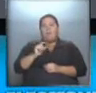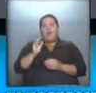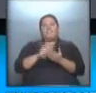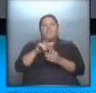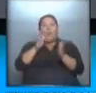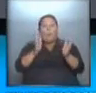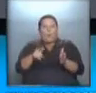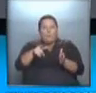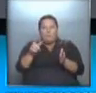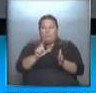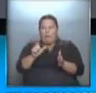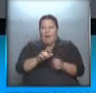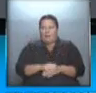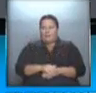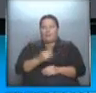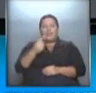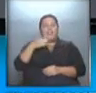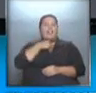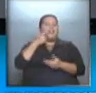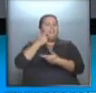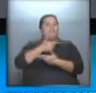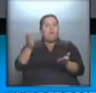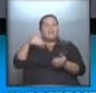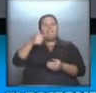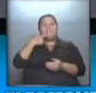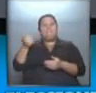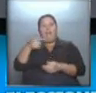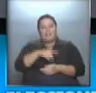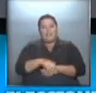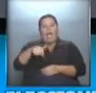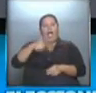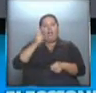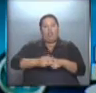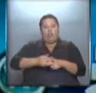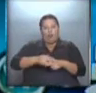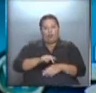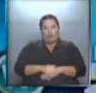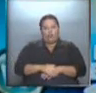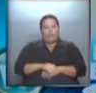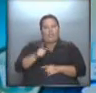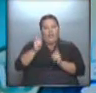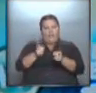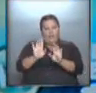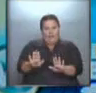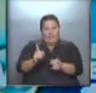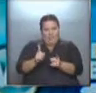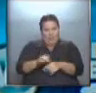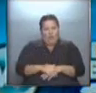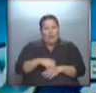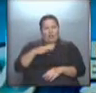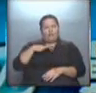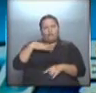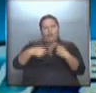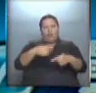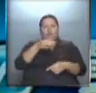ese segmento que hoy decidió expresarse a través de Sergio Massa, digamos. Tenemos que hacer una pausa ahora, pero Ignacio se va a quedar con nosotros, vamos a poder